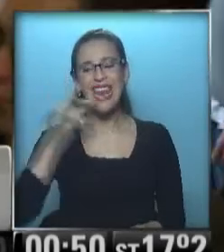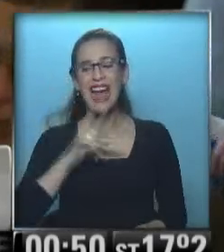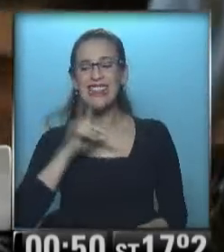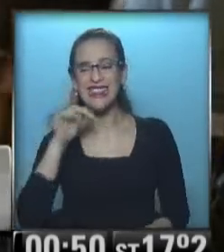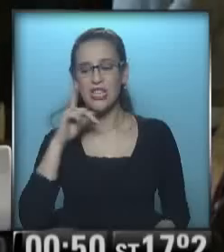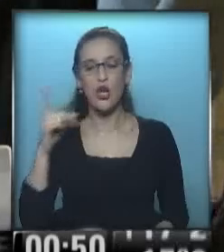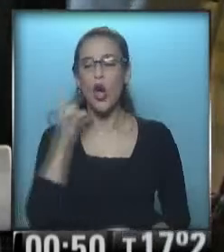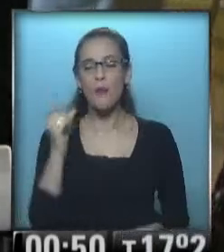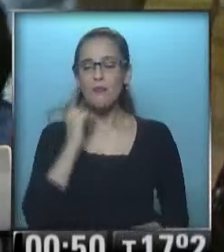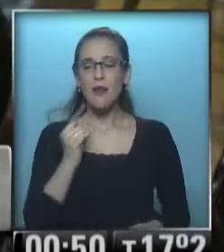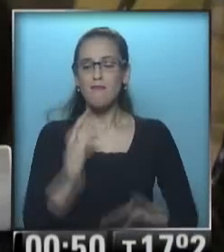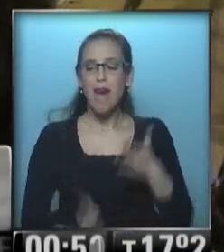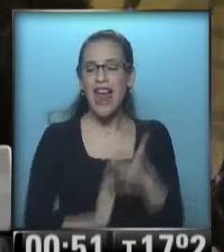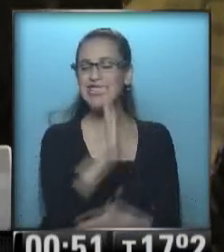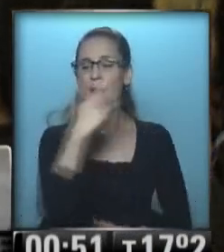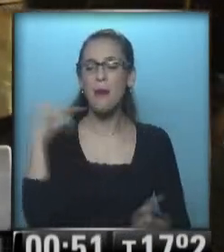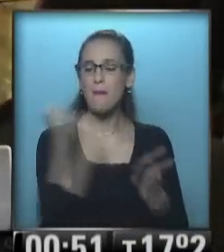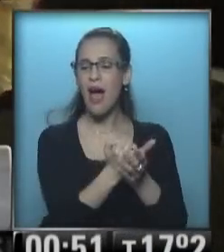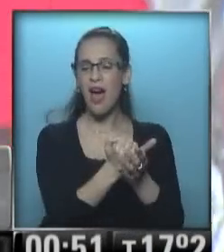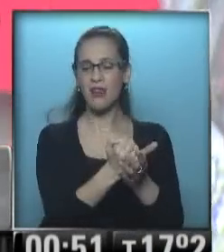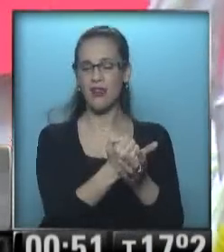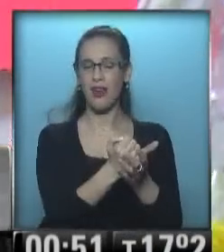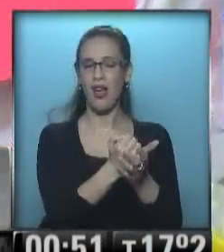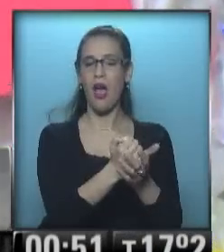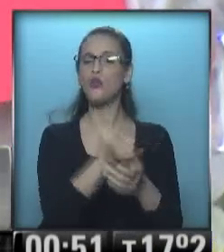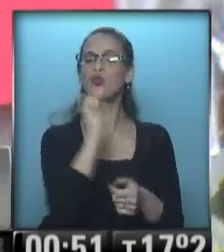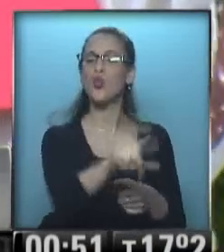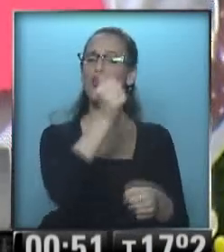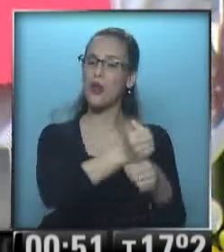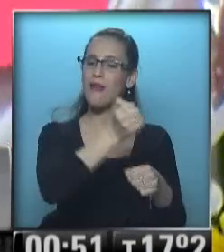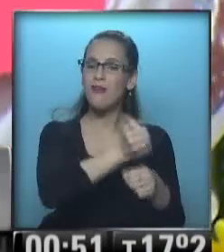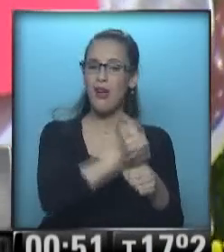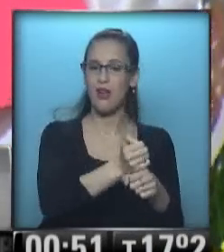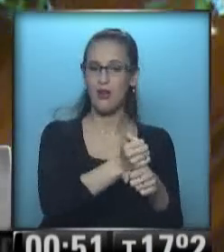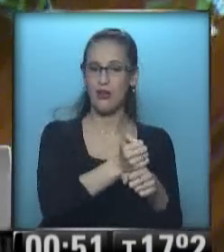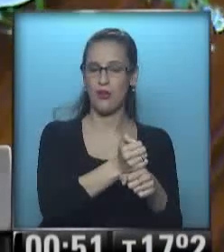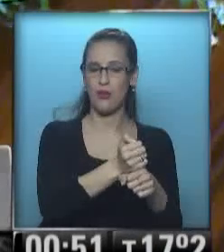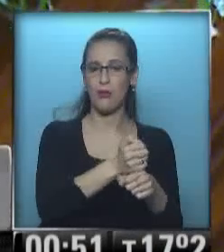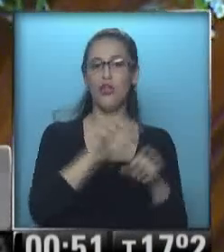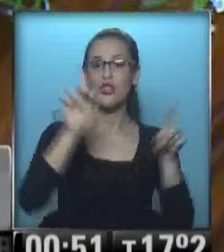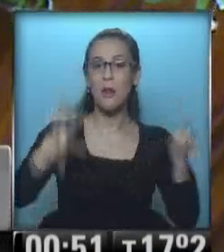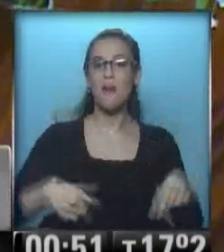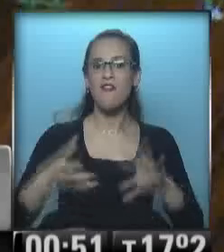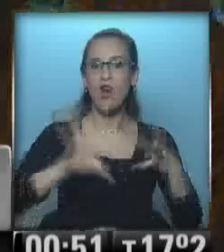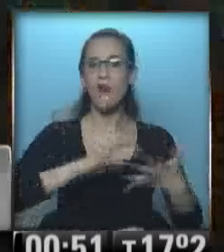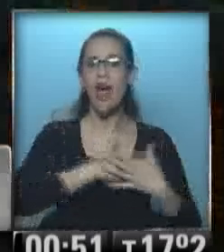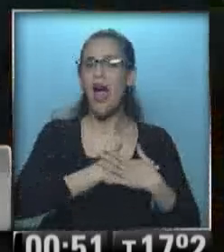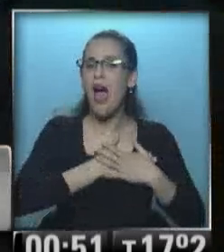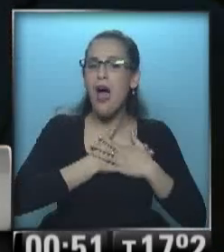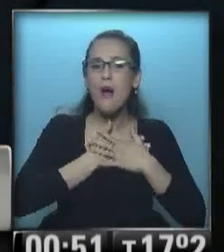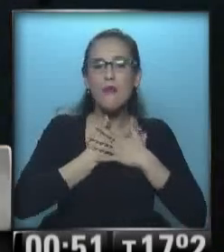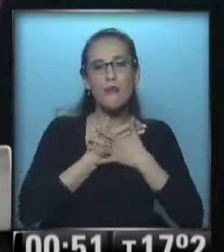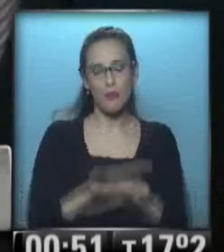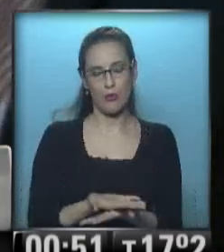siempre, porque quedan en su obra, pero porque quedan también en este amor y en esta huella que dejan. Nos quedan las